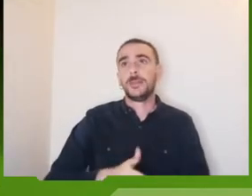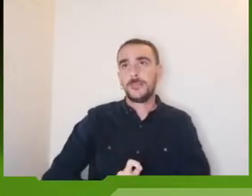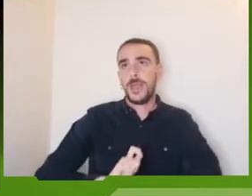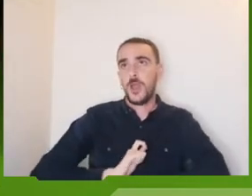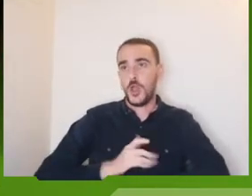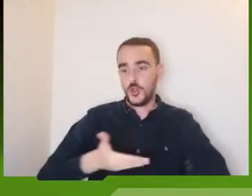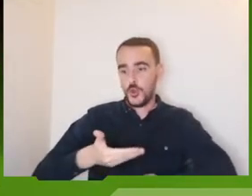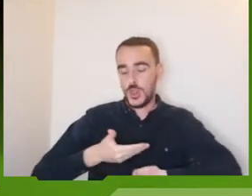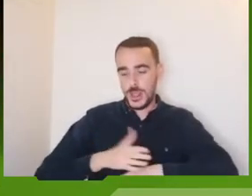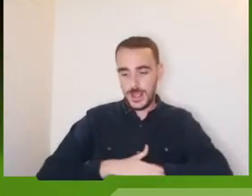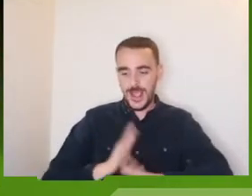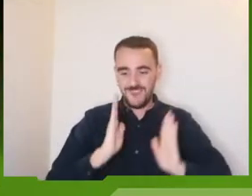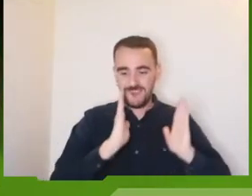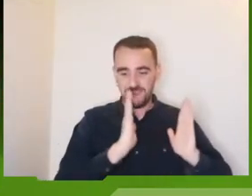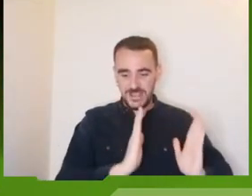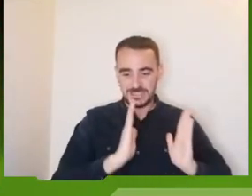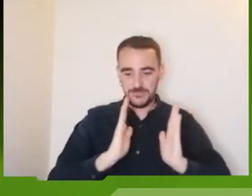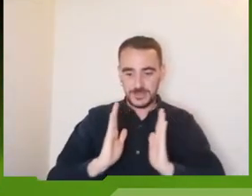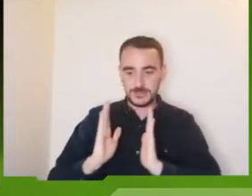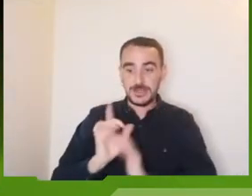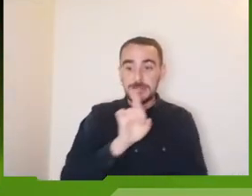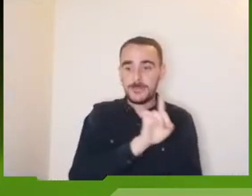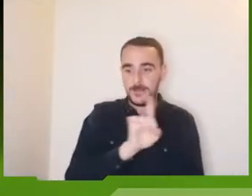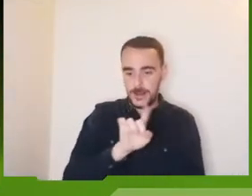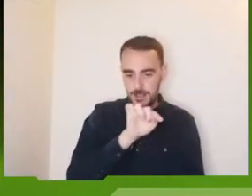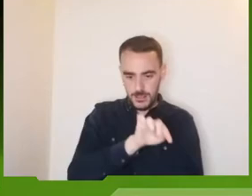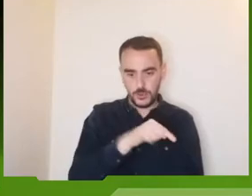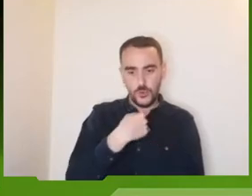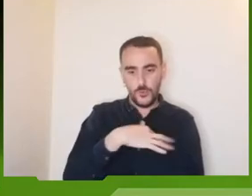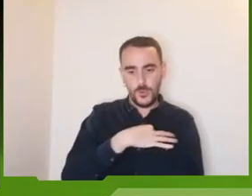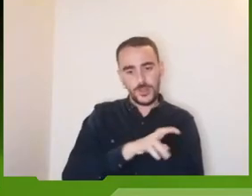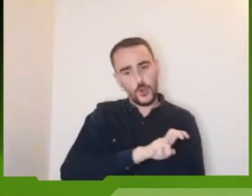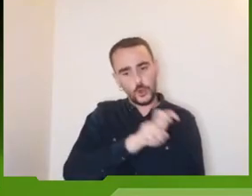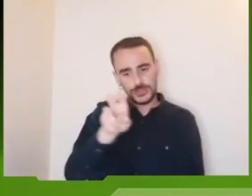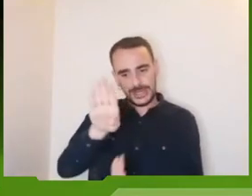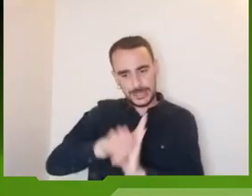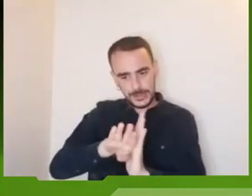pueden derivar en diferentes recetas. Entonces me ha gustado esa pregunta.